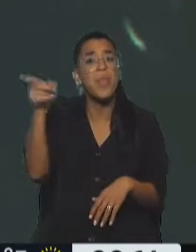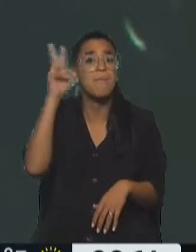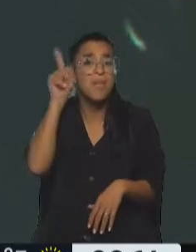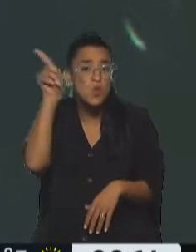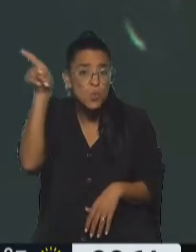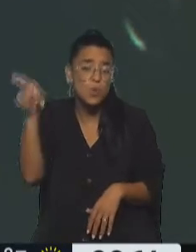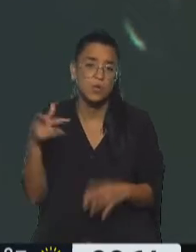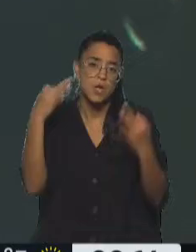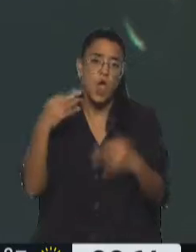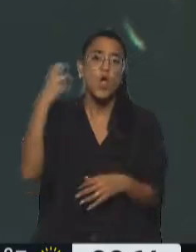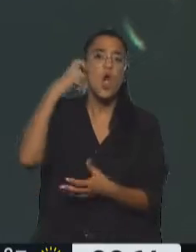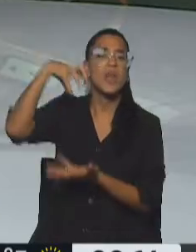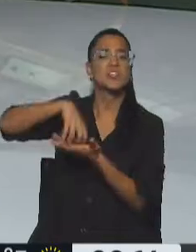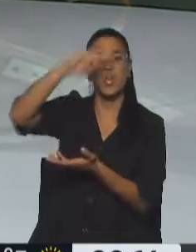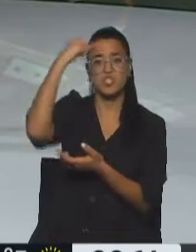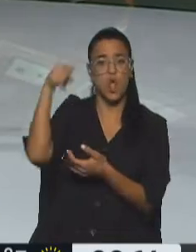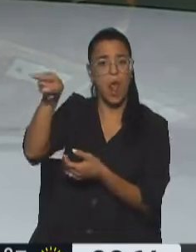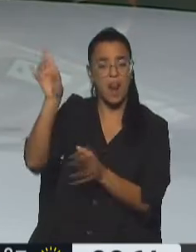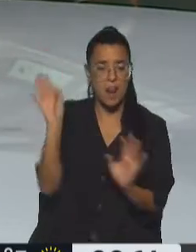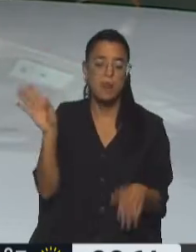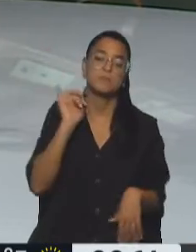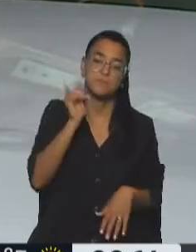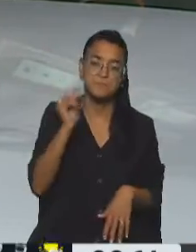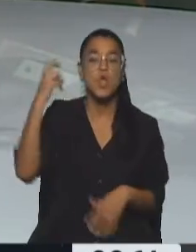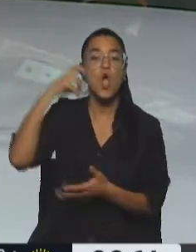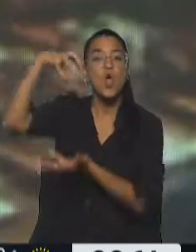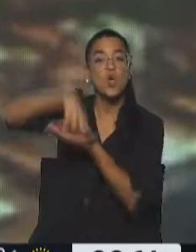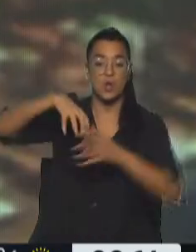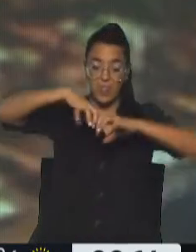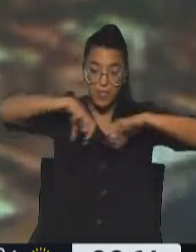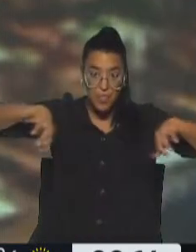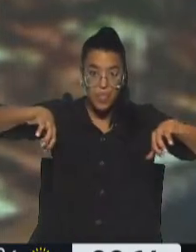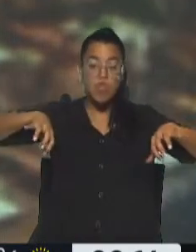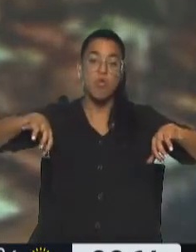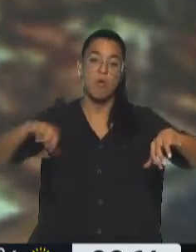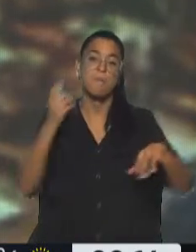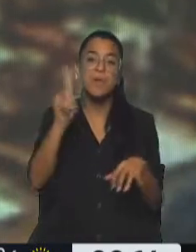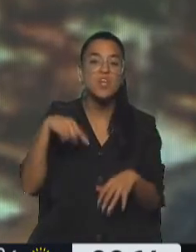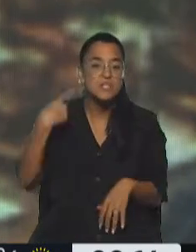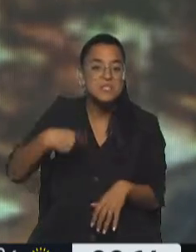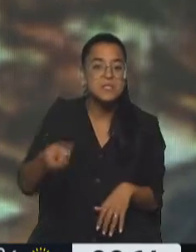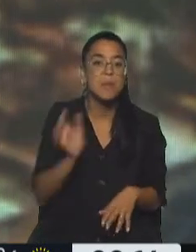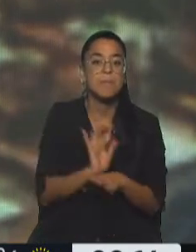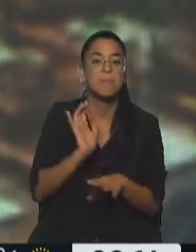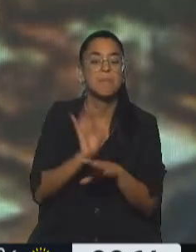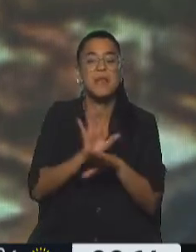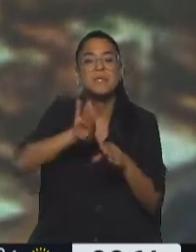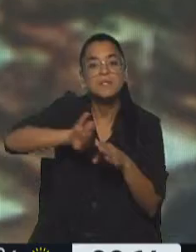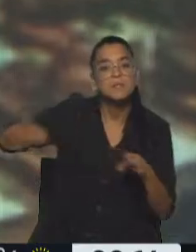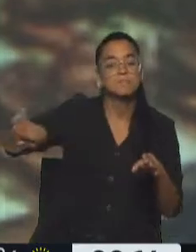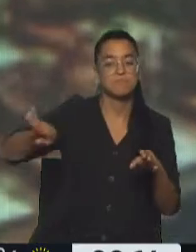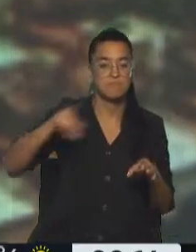lo tiene el Congreso de la Nación. Sí, así es, un Congreso dividido, pero siempre destituyente. Esa es